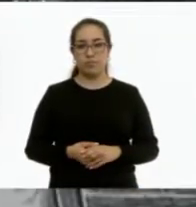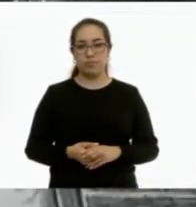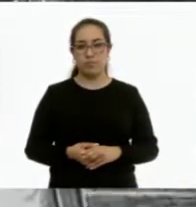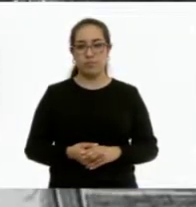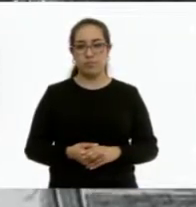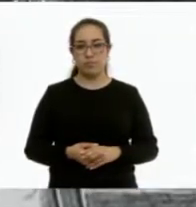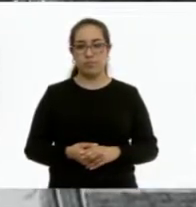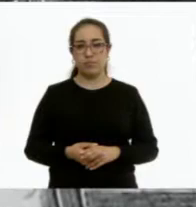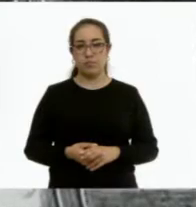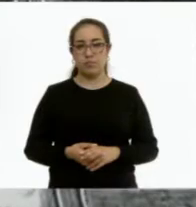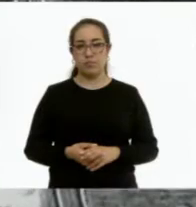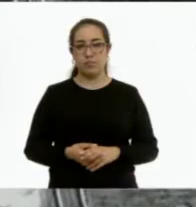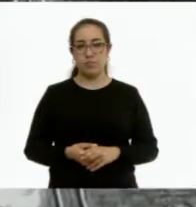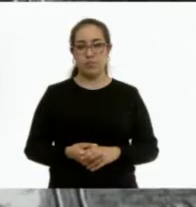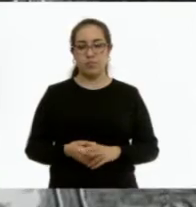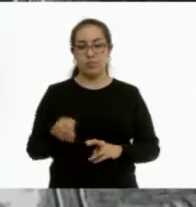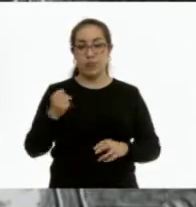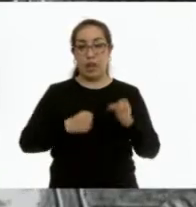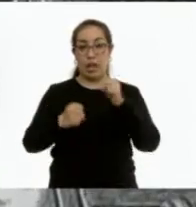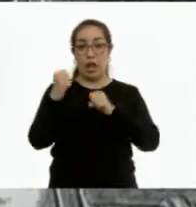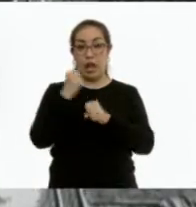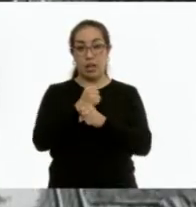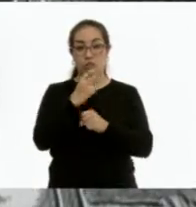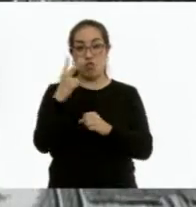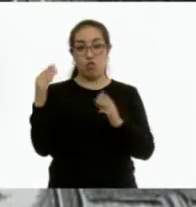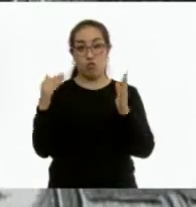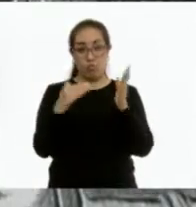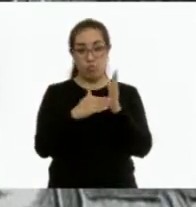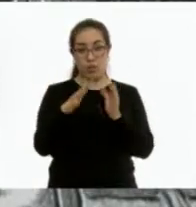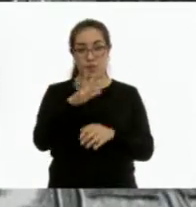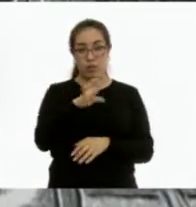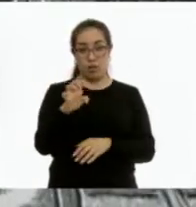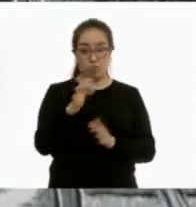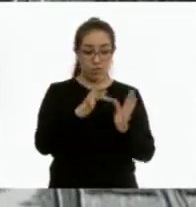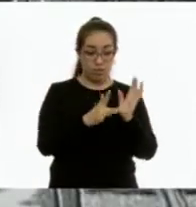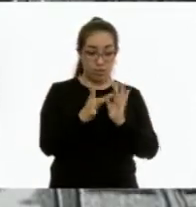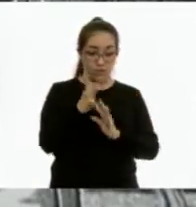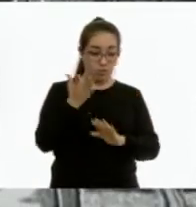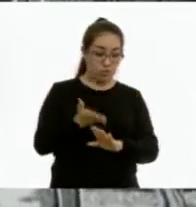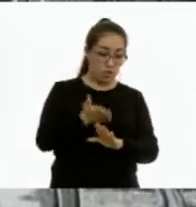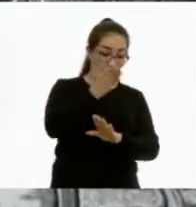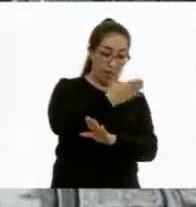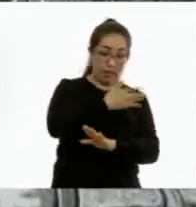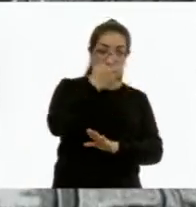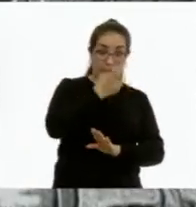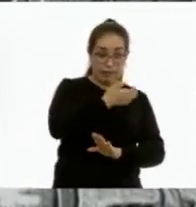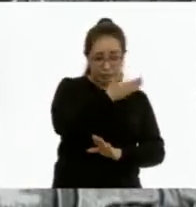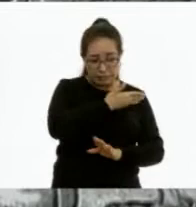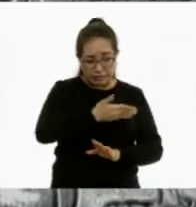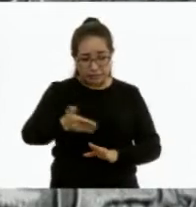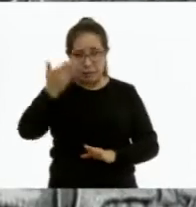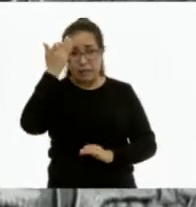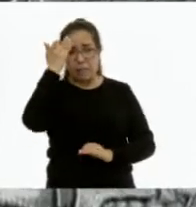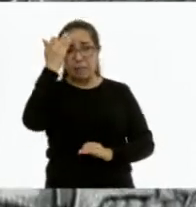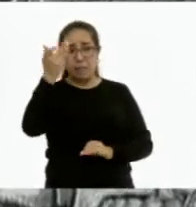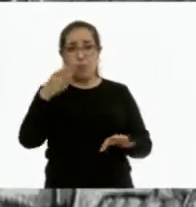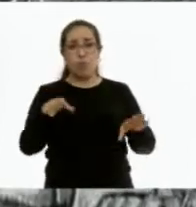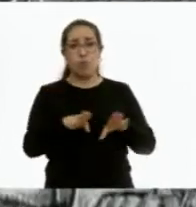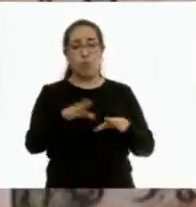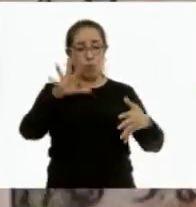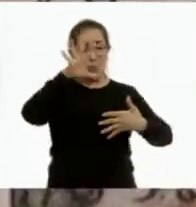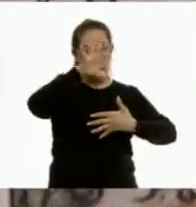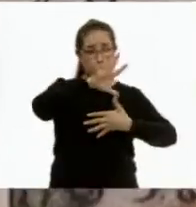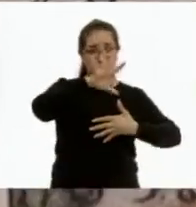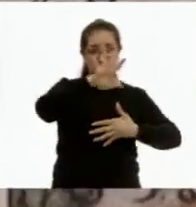Suele considerarse al año 2500 a.C. como el origen de la historia mesoamericana.